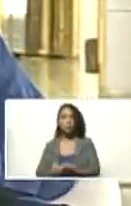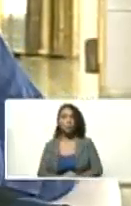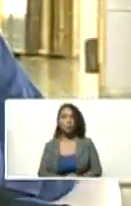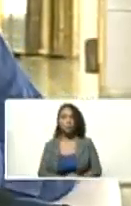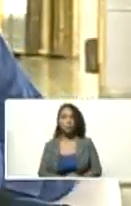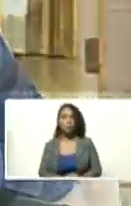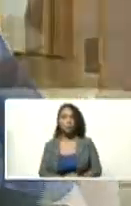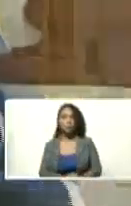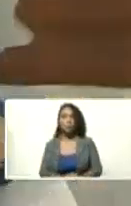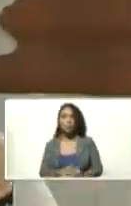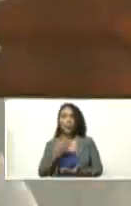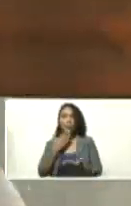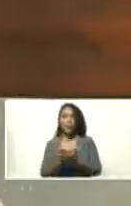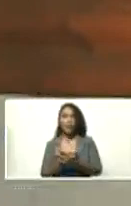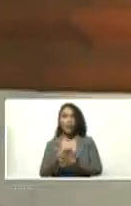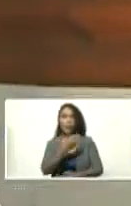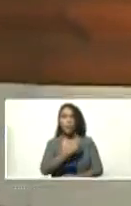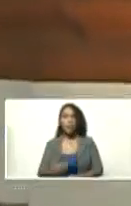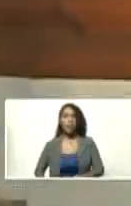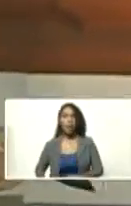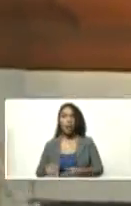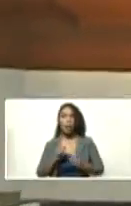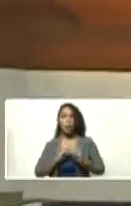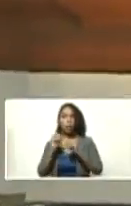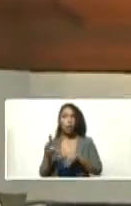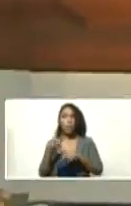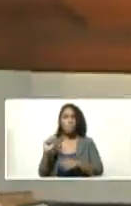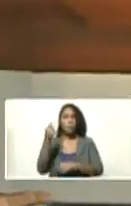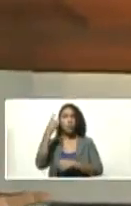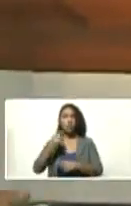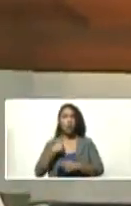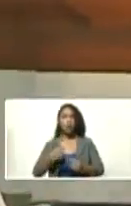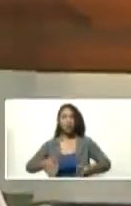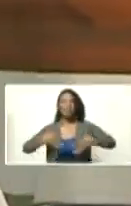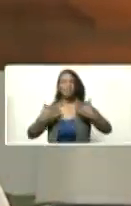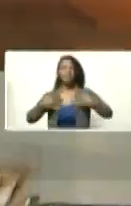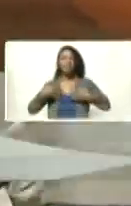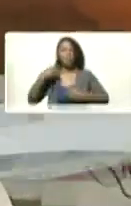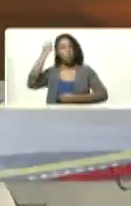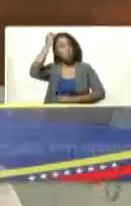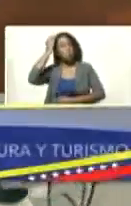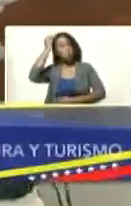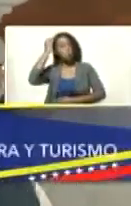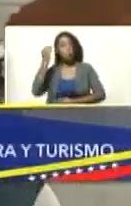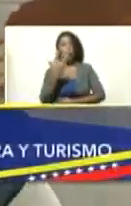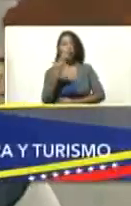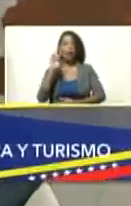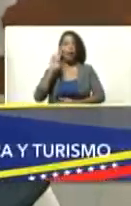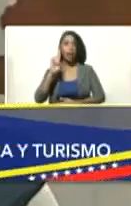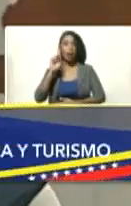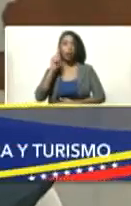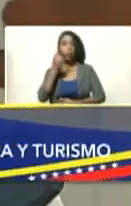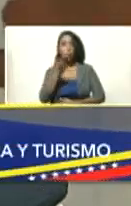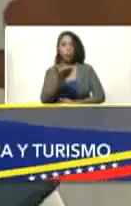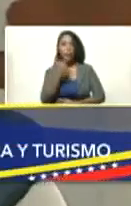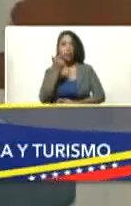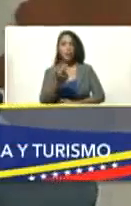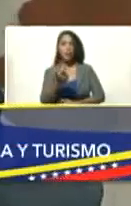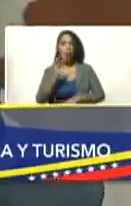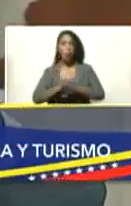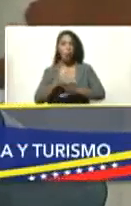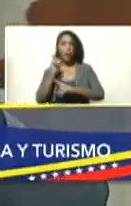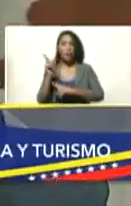Gracias, presidente. Por la oportunidad. Bueno, primero estaba muy emocionado, quiero hacer una reflexión sobre las tres R que usted comentaba, porque esas